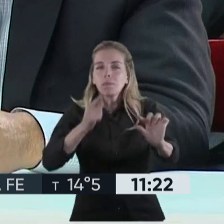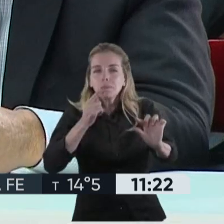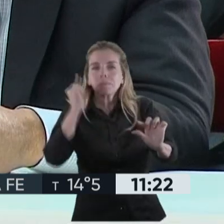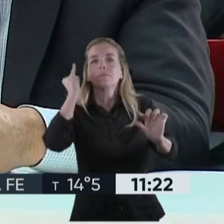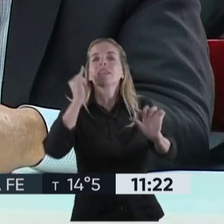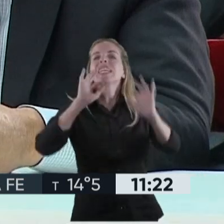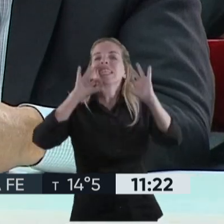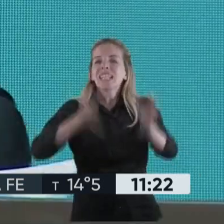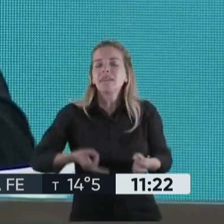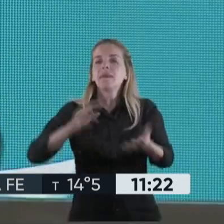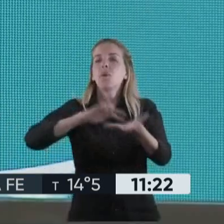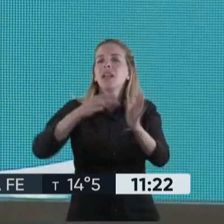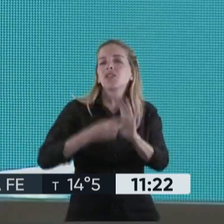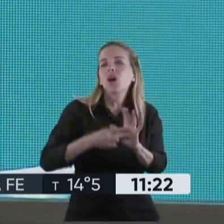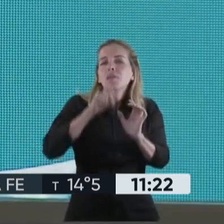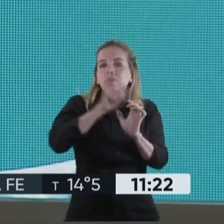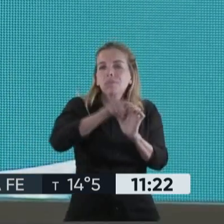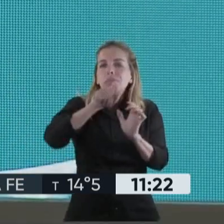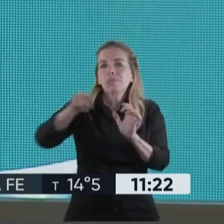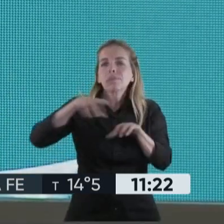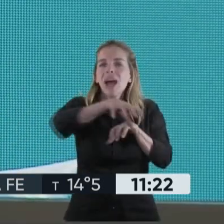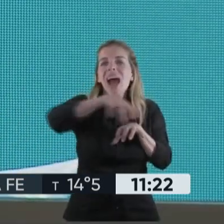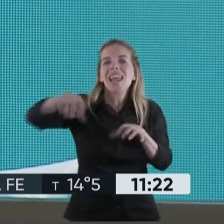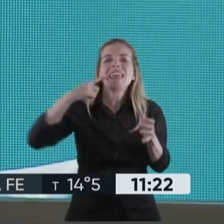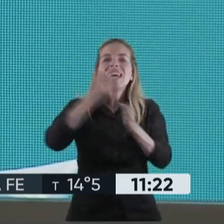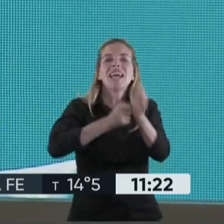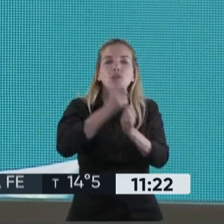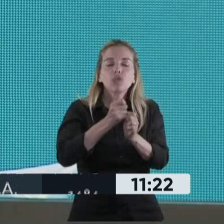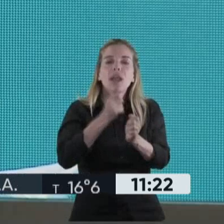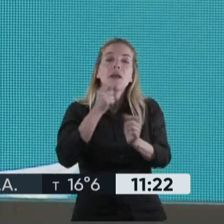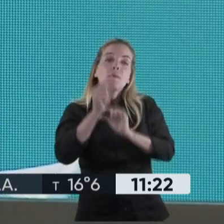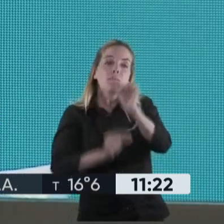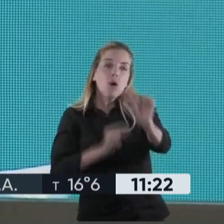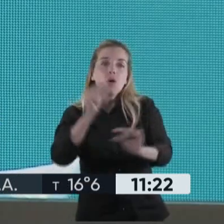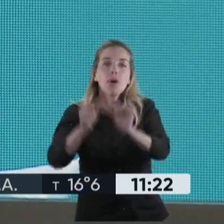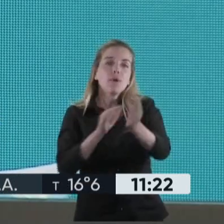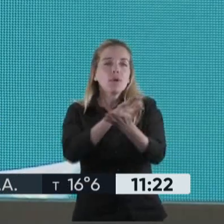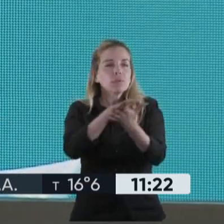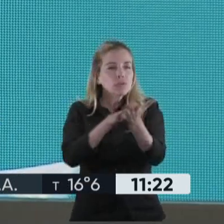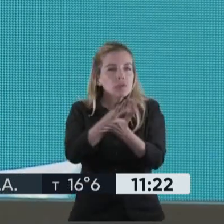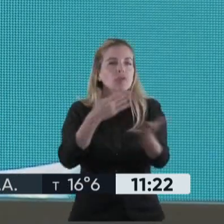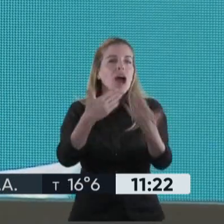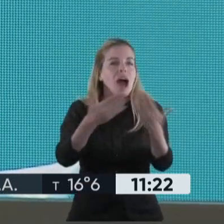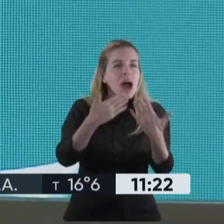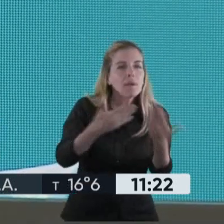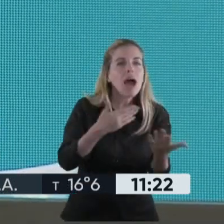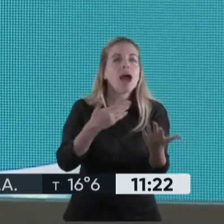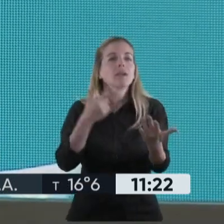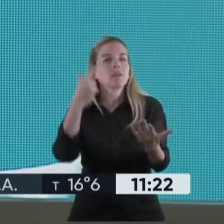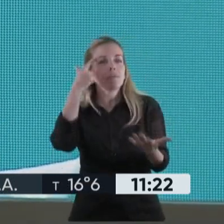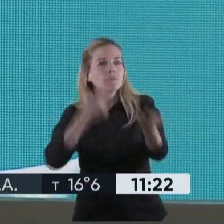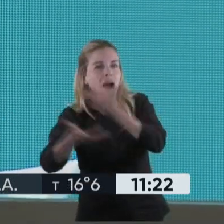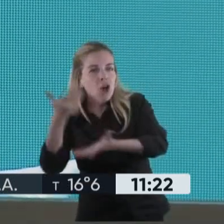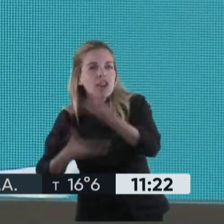problemas idiosincráticos de cada industria y los hemos ido resolviendo con diálogo y con